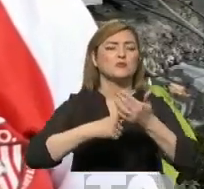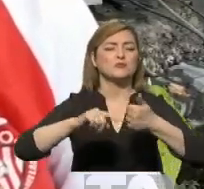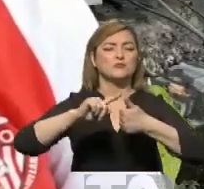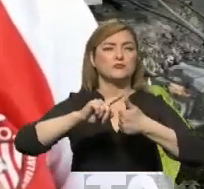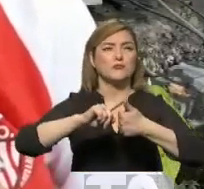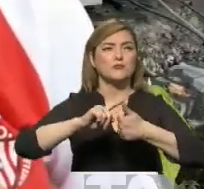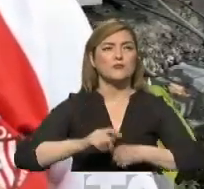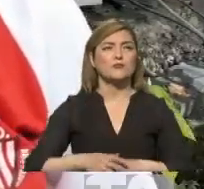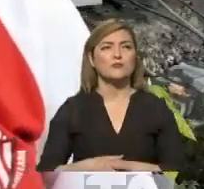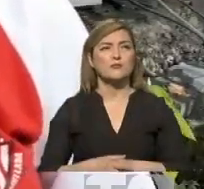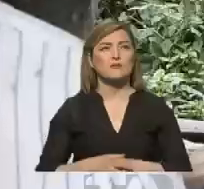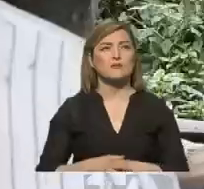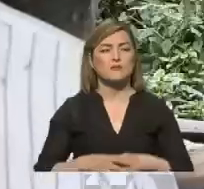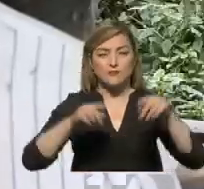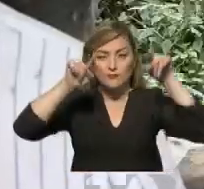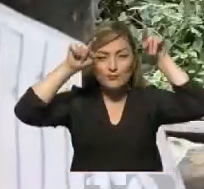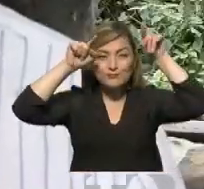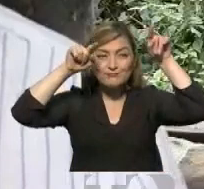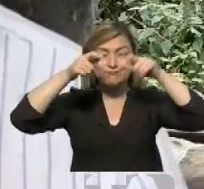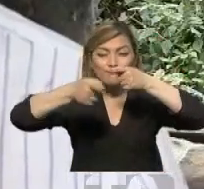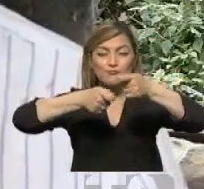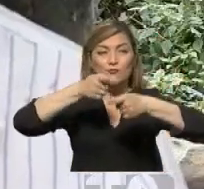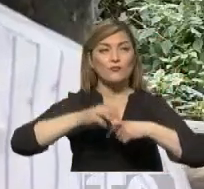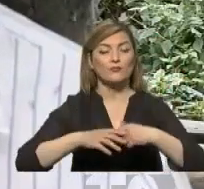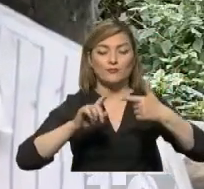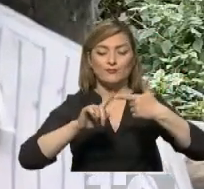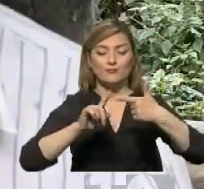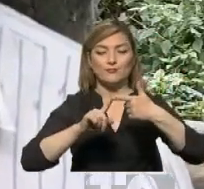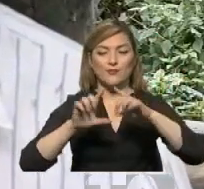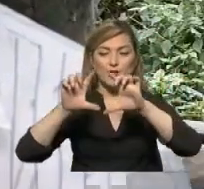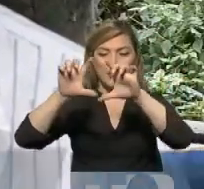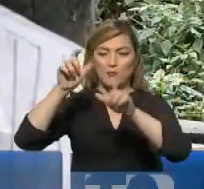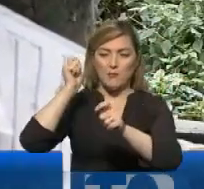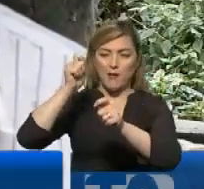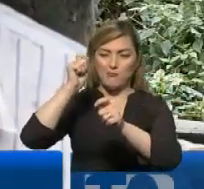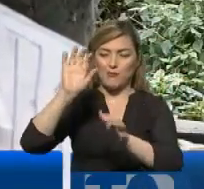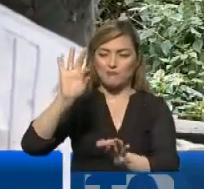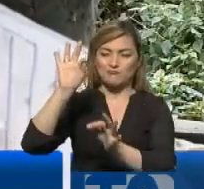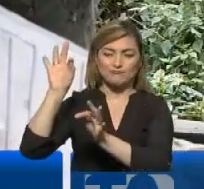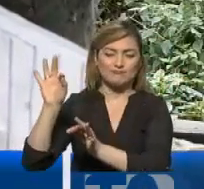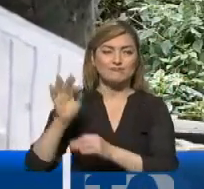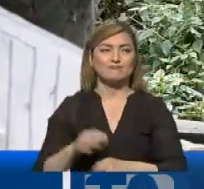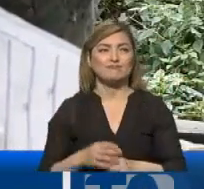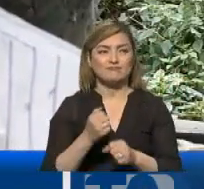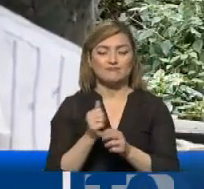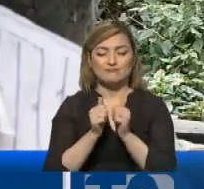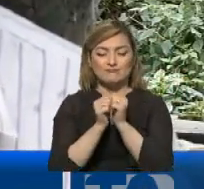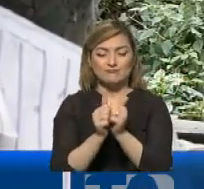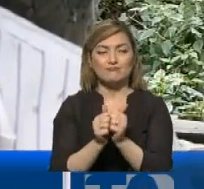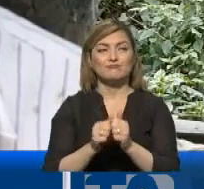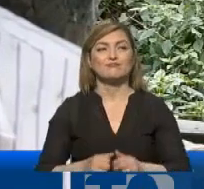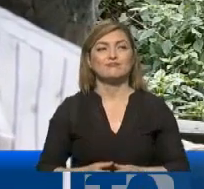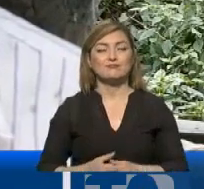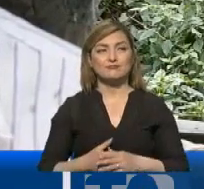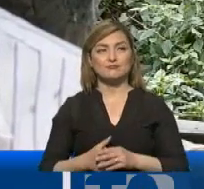mayoría está en lo que es el ganado. Todos ganan, aquí es un conjunto, un trabajo común. No solamente gana el dueño